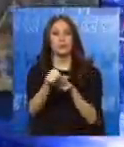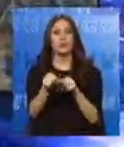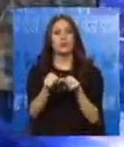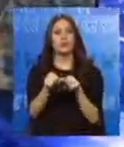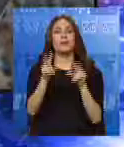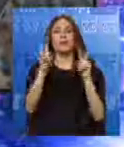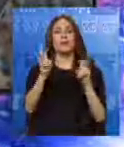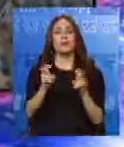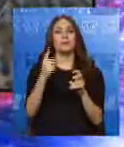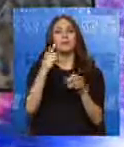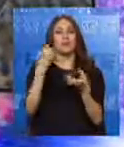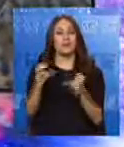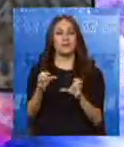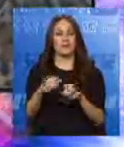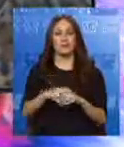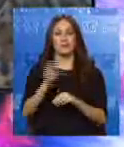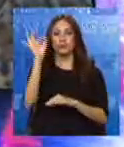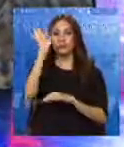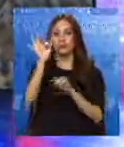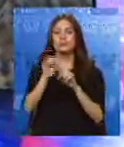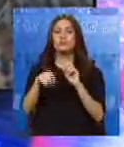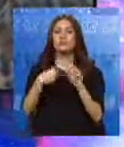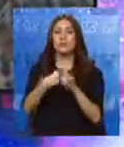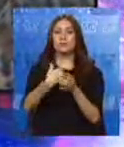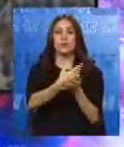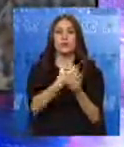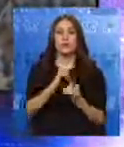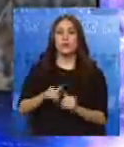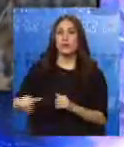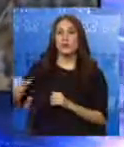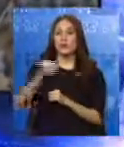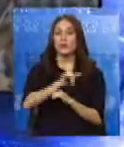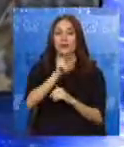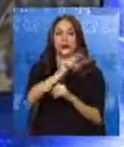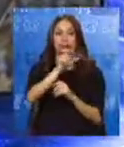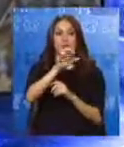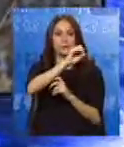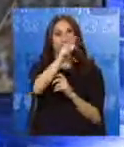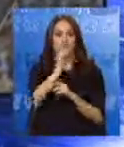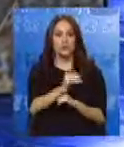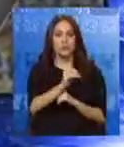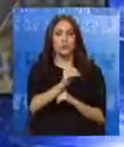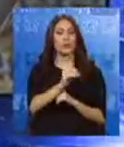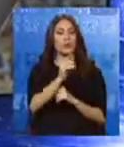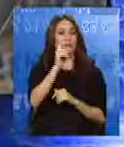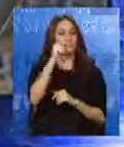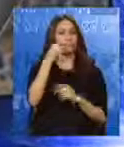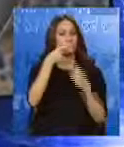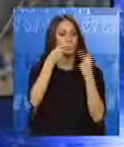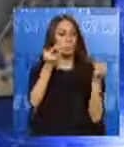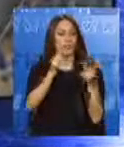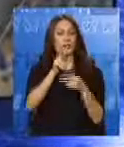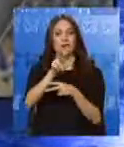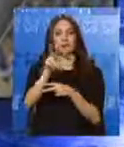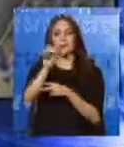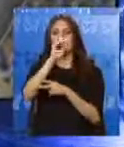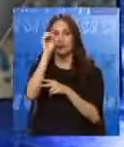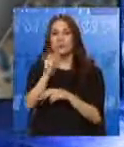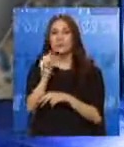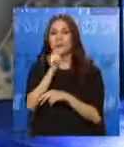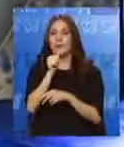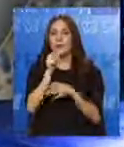espectro radioeléctrico mediante un reparto equitativo, 33% para medios públicos, 33% para medios